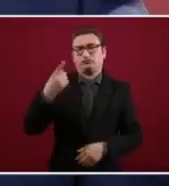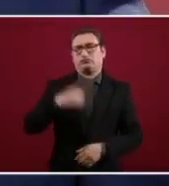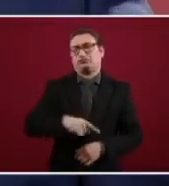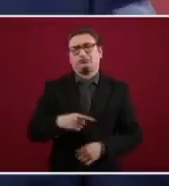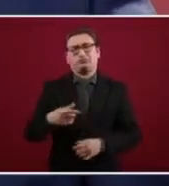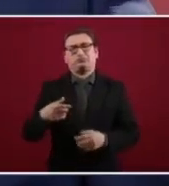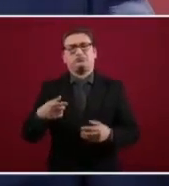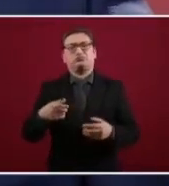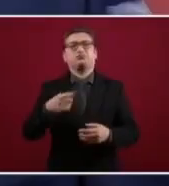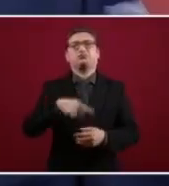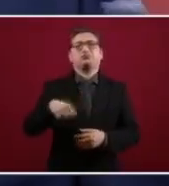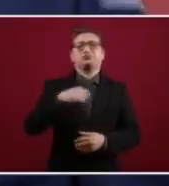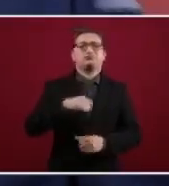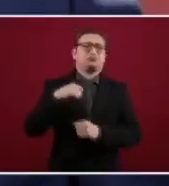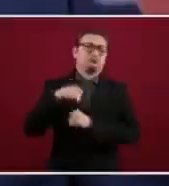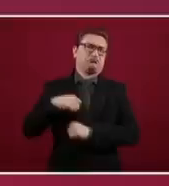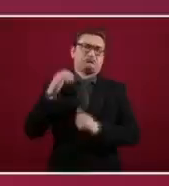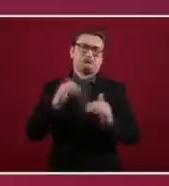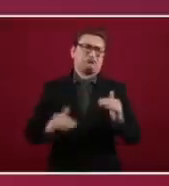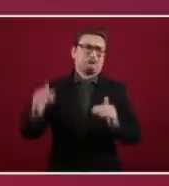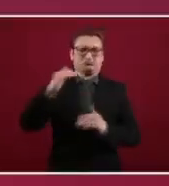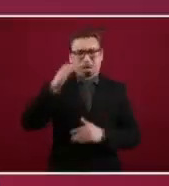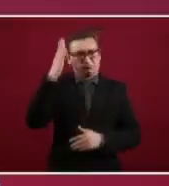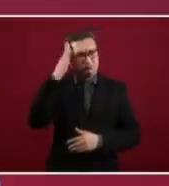los altos mandos